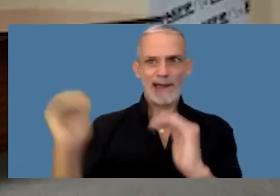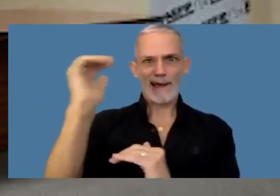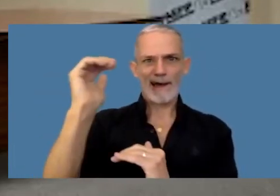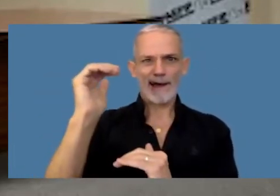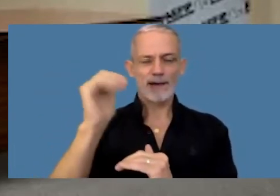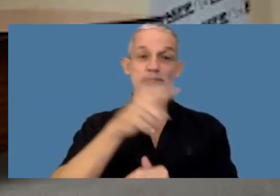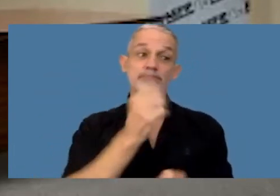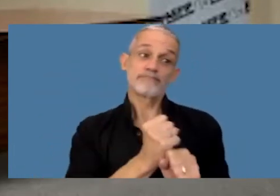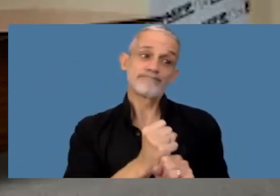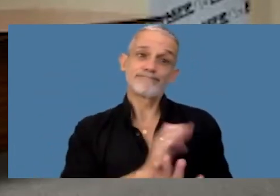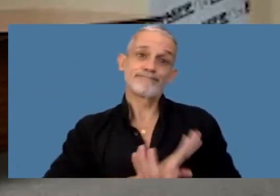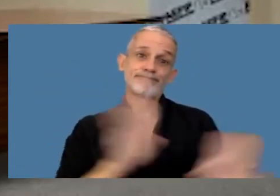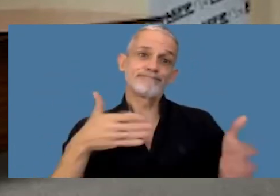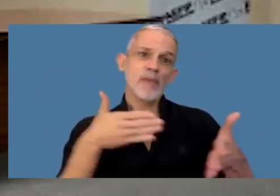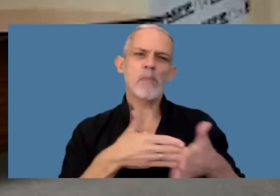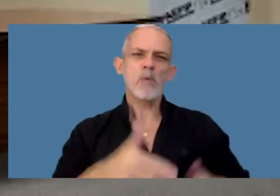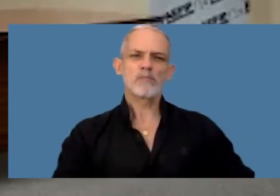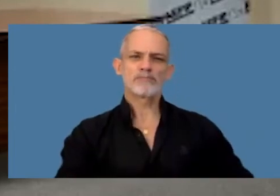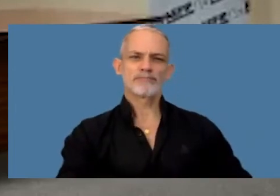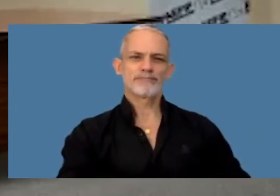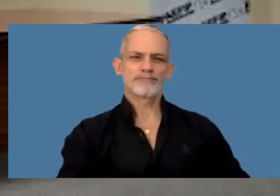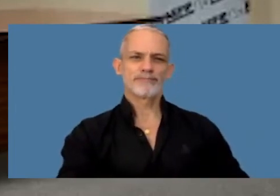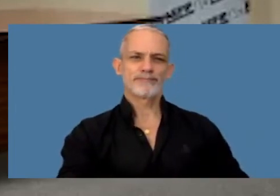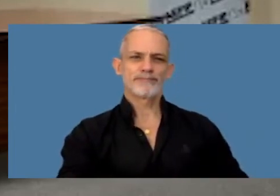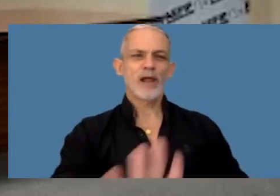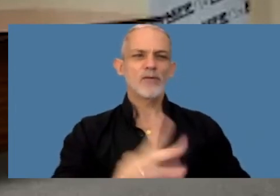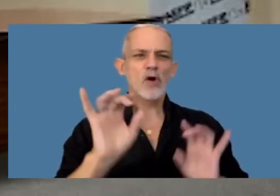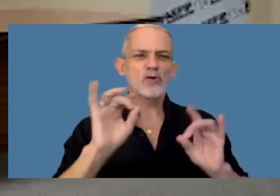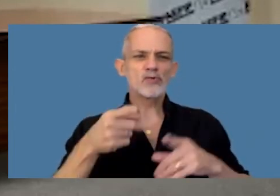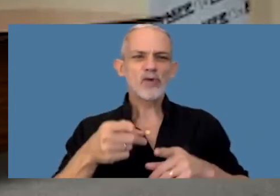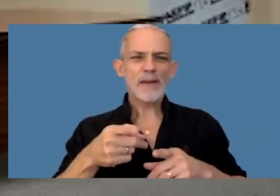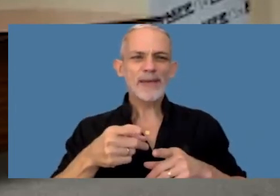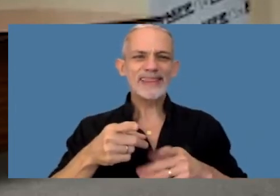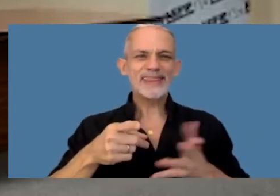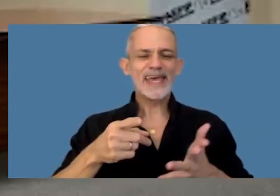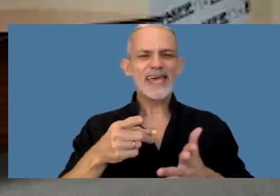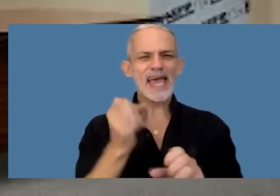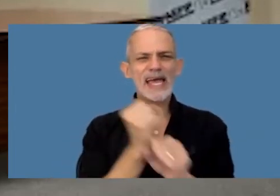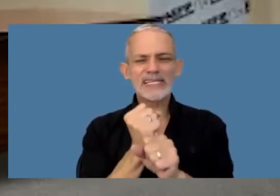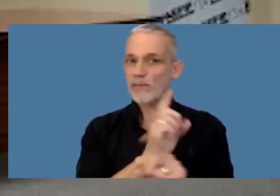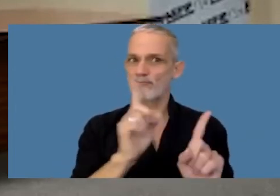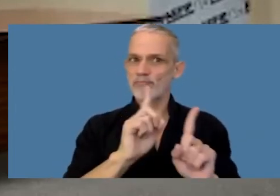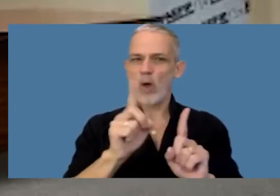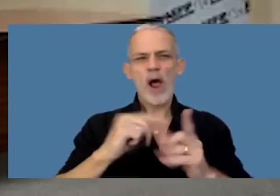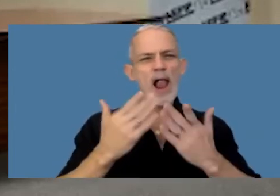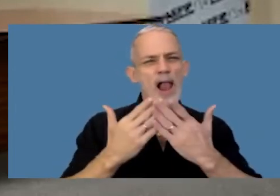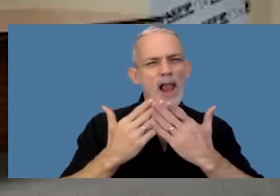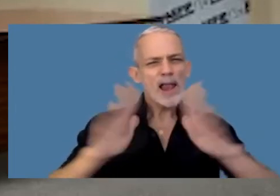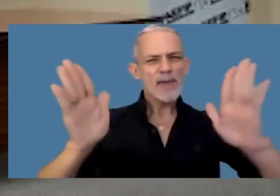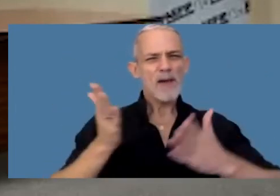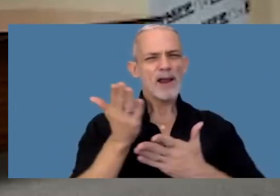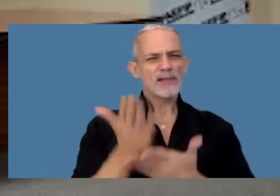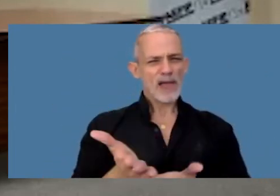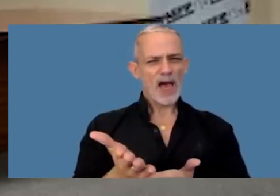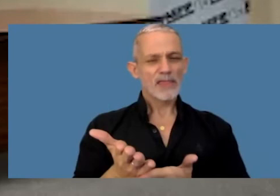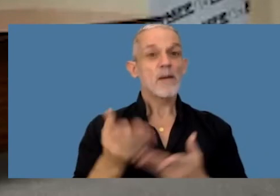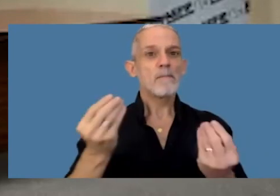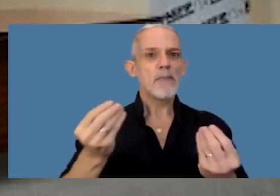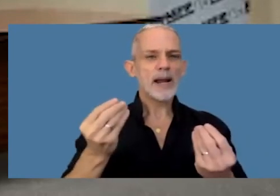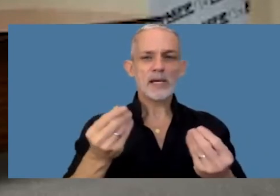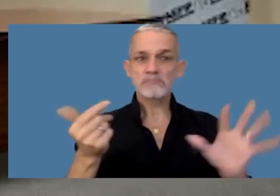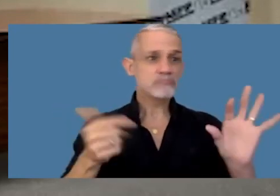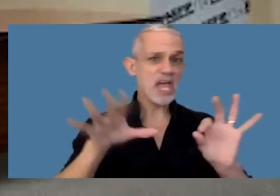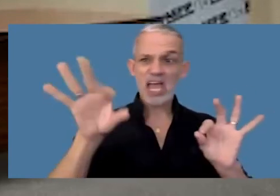persona no solamente trabajar, sino también tener la libertad suficiente para elegir con